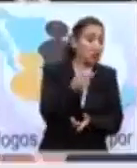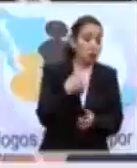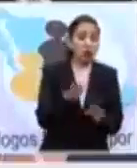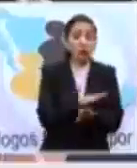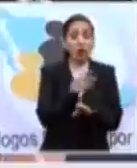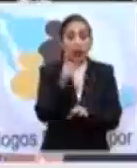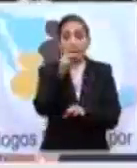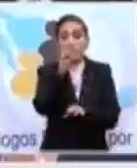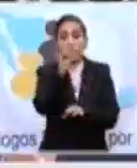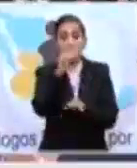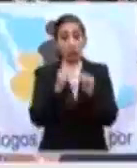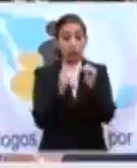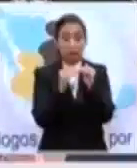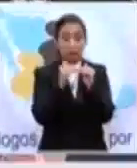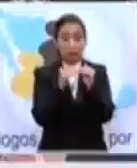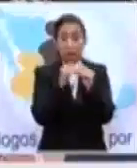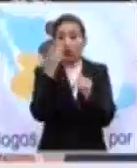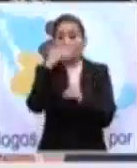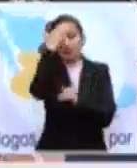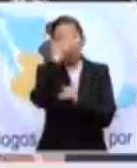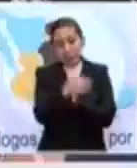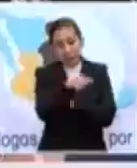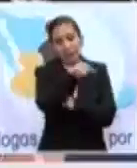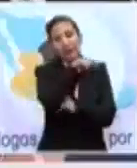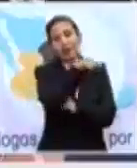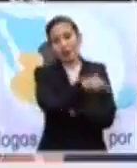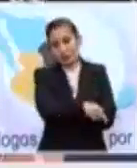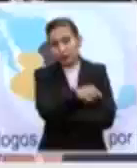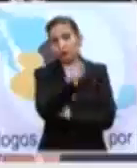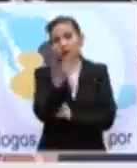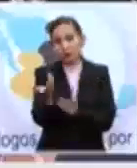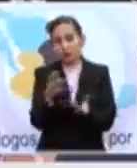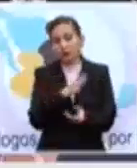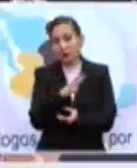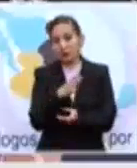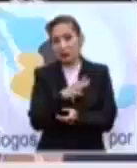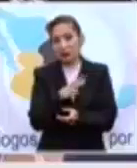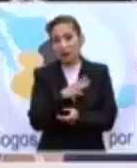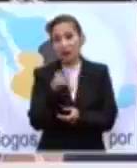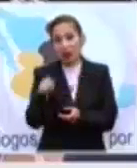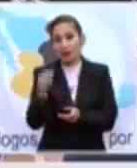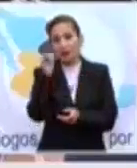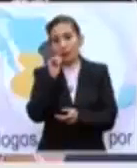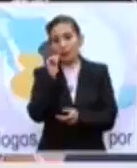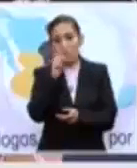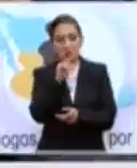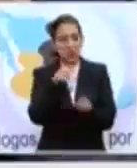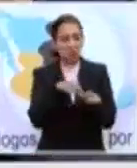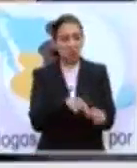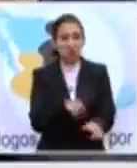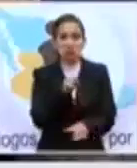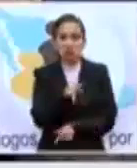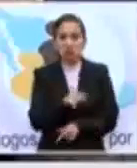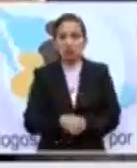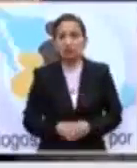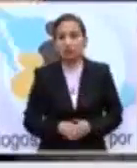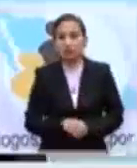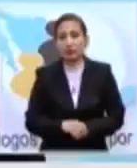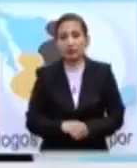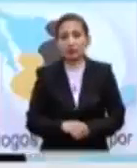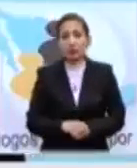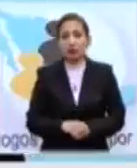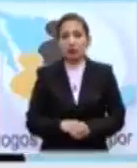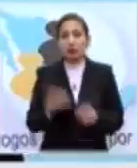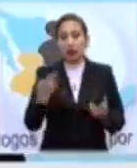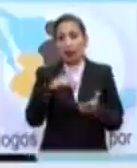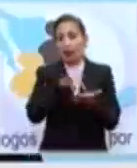la productividad no se eleva cuando sabemos perfectamente que si algo sube ha sido la productividad? Gracias, doctor Gustavo